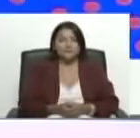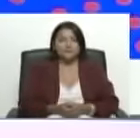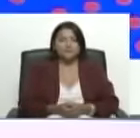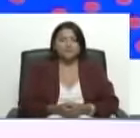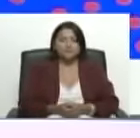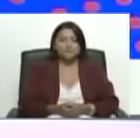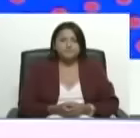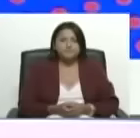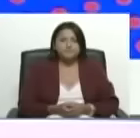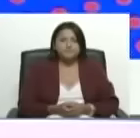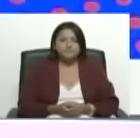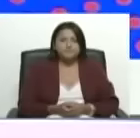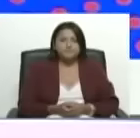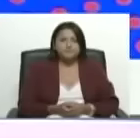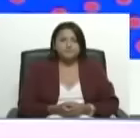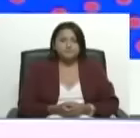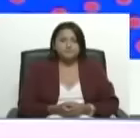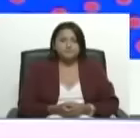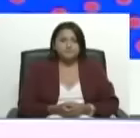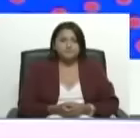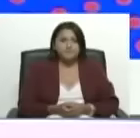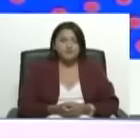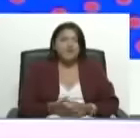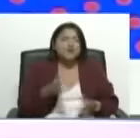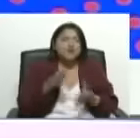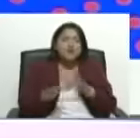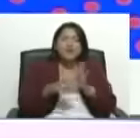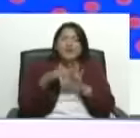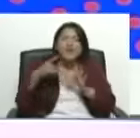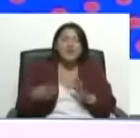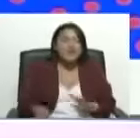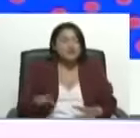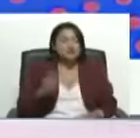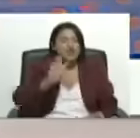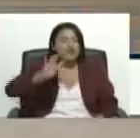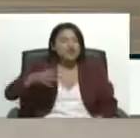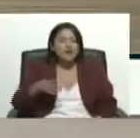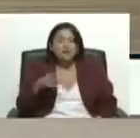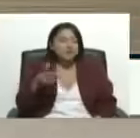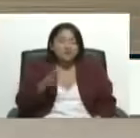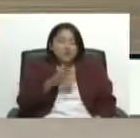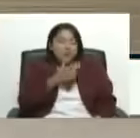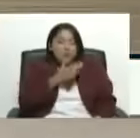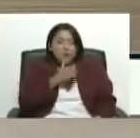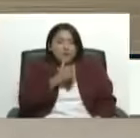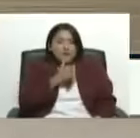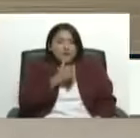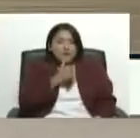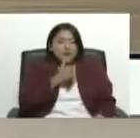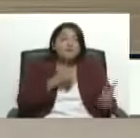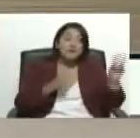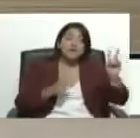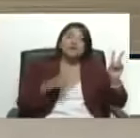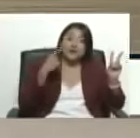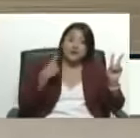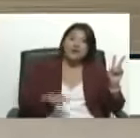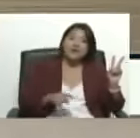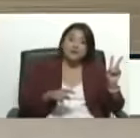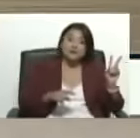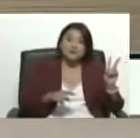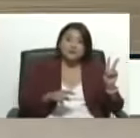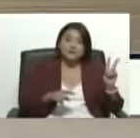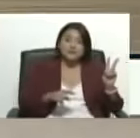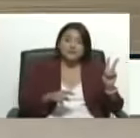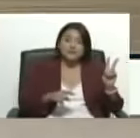han tenido títulos sobre ese territorio, que han tenido derechos soberanos sobre ese territorio, como si los tuvo y los